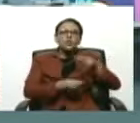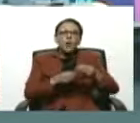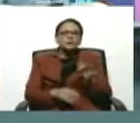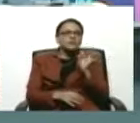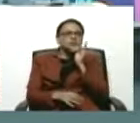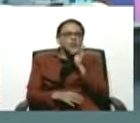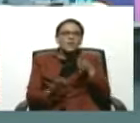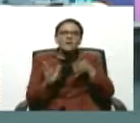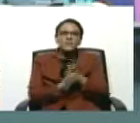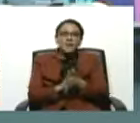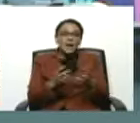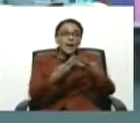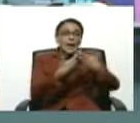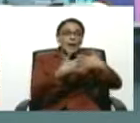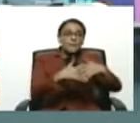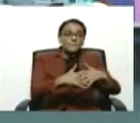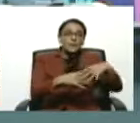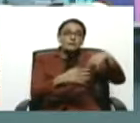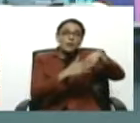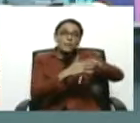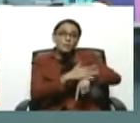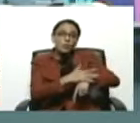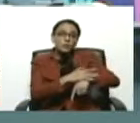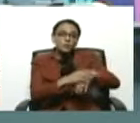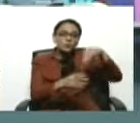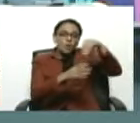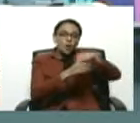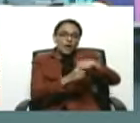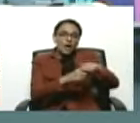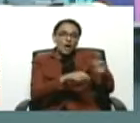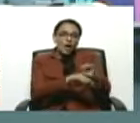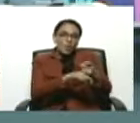tenemos esas compañías estatal